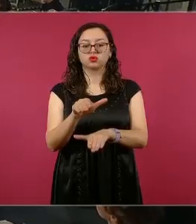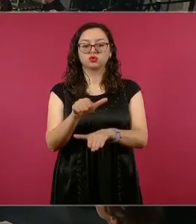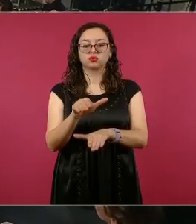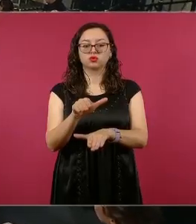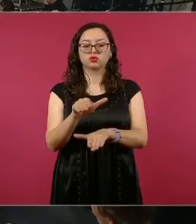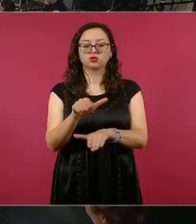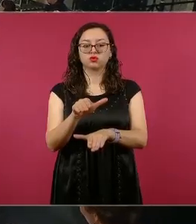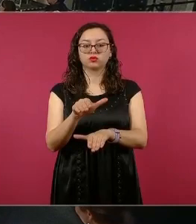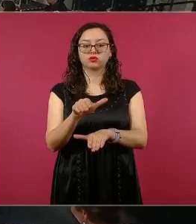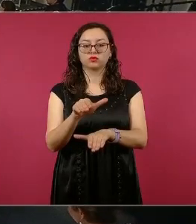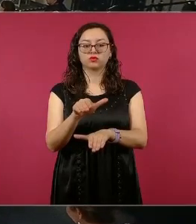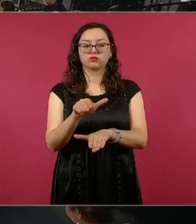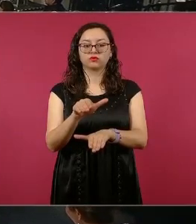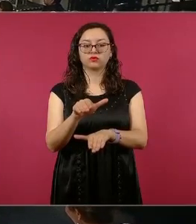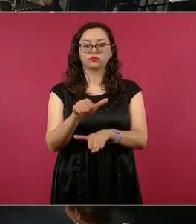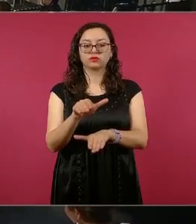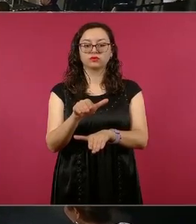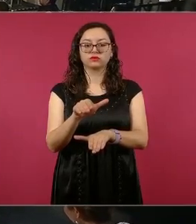sobre